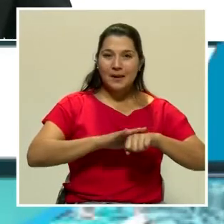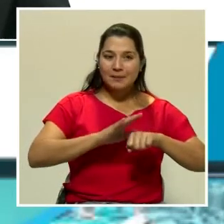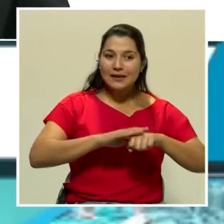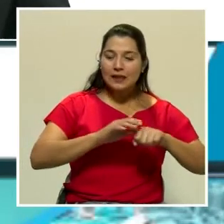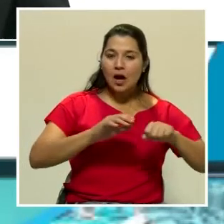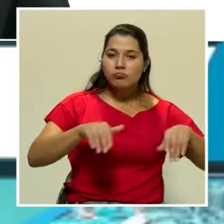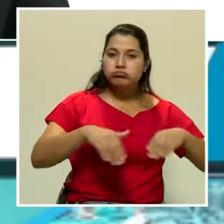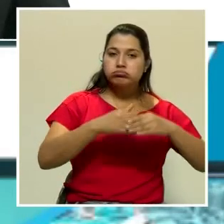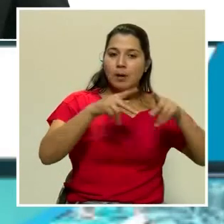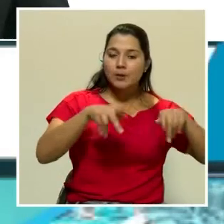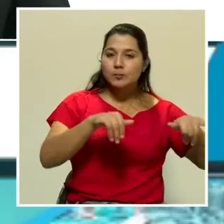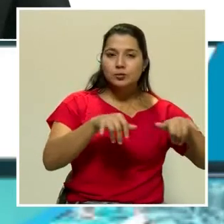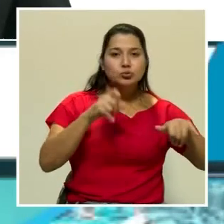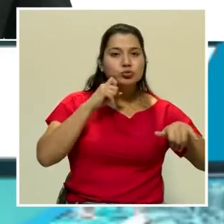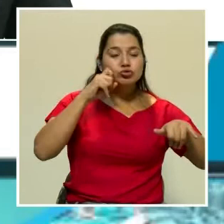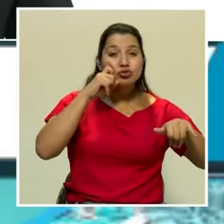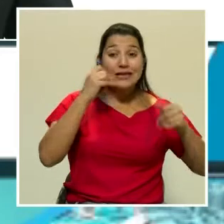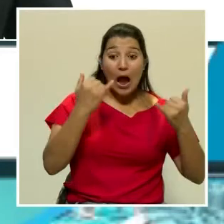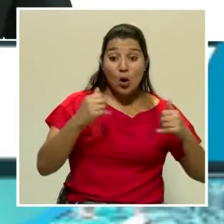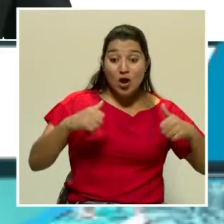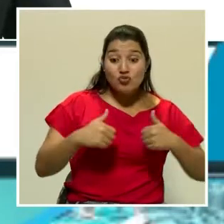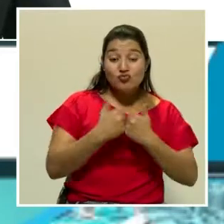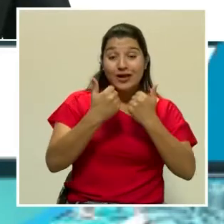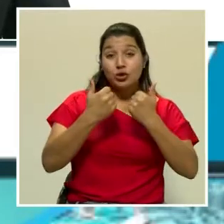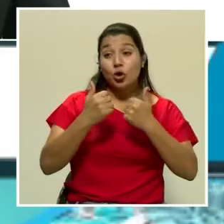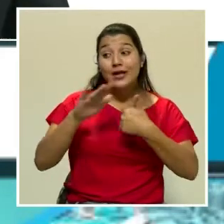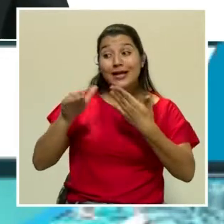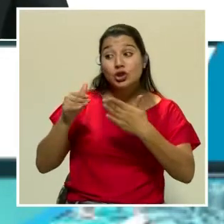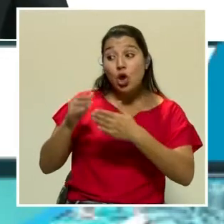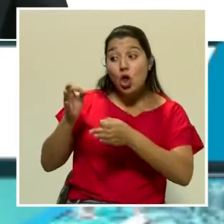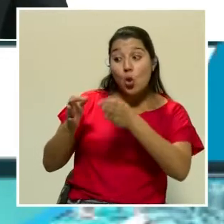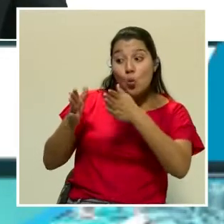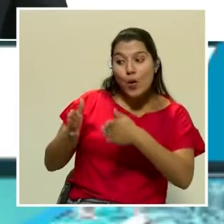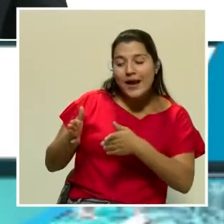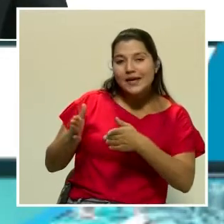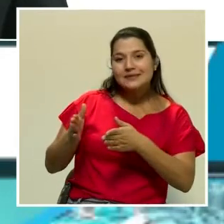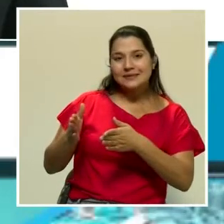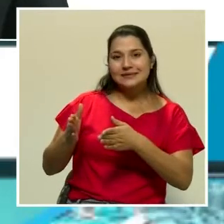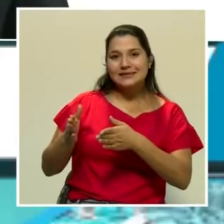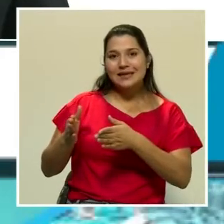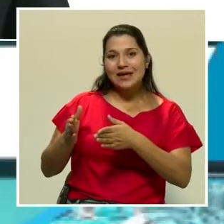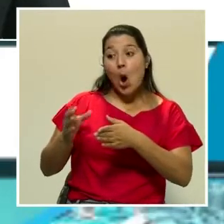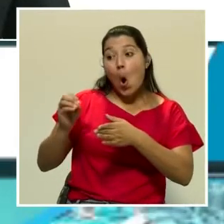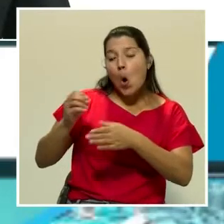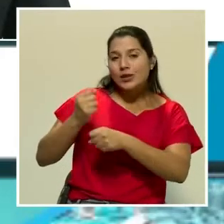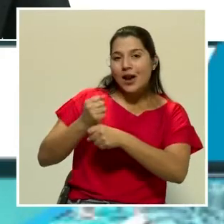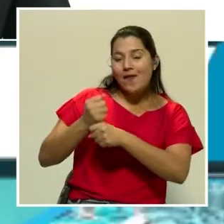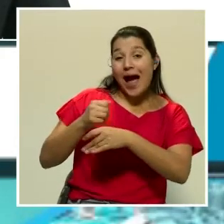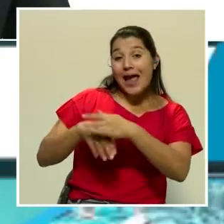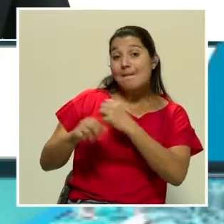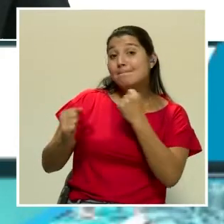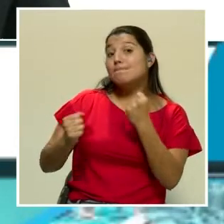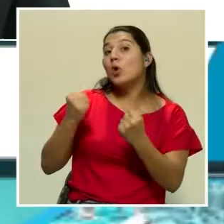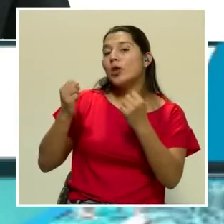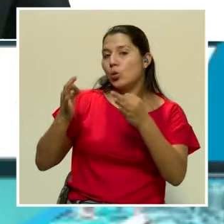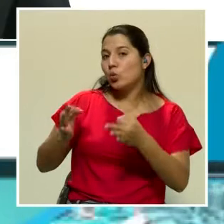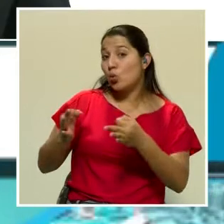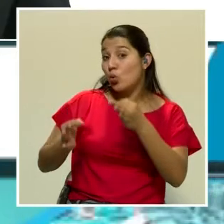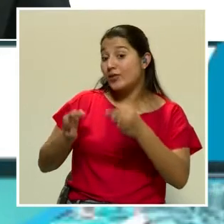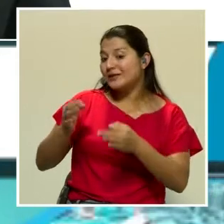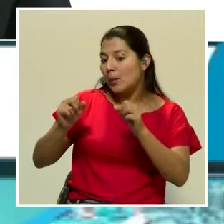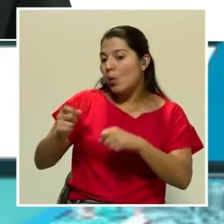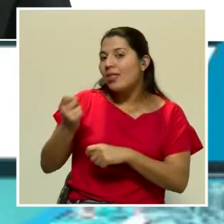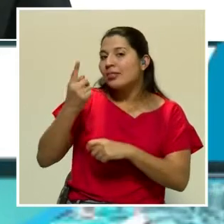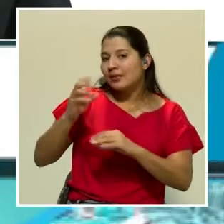que sea aceptada por el conjunto de funcionarios judiciales que tienen que aceptar que es